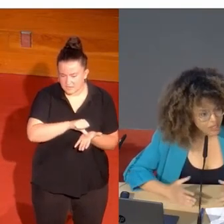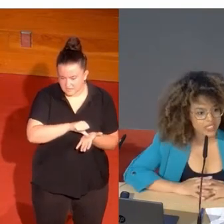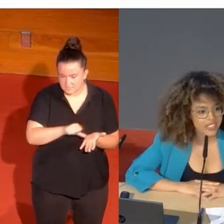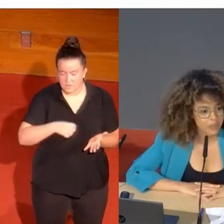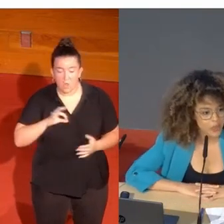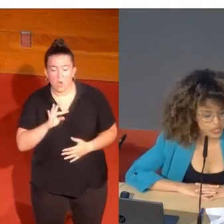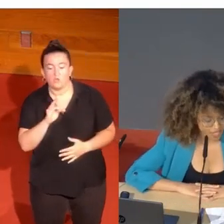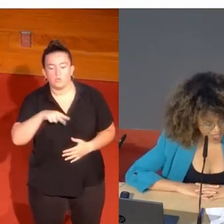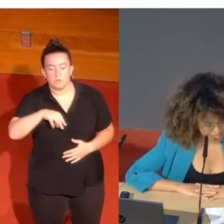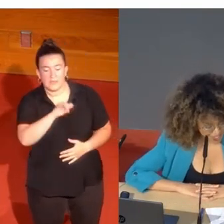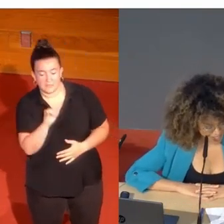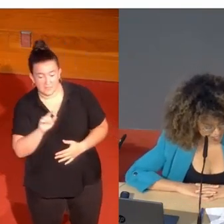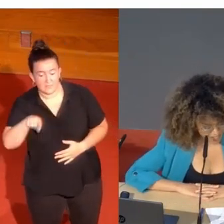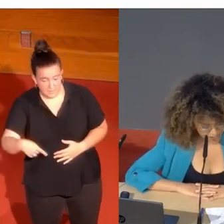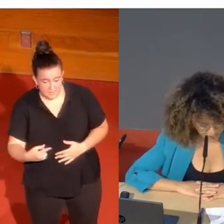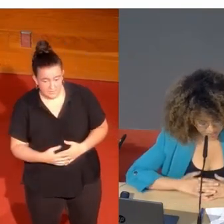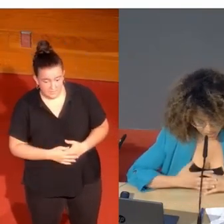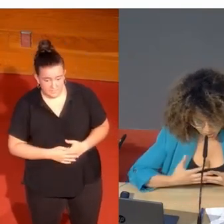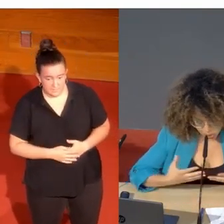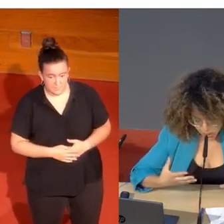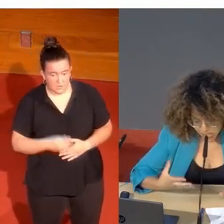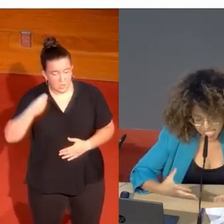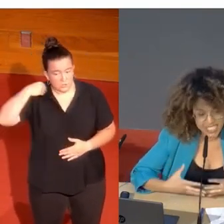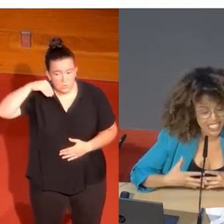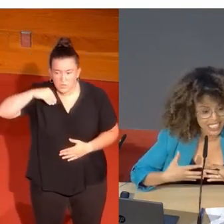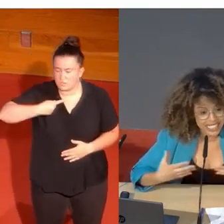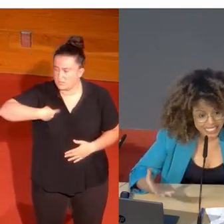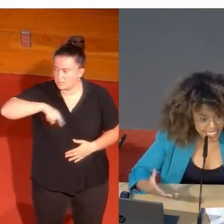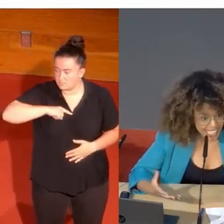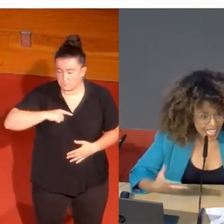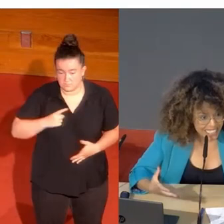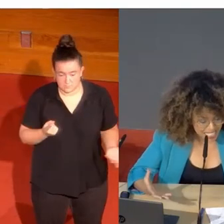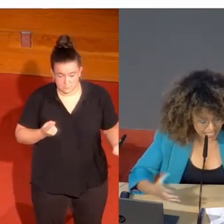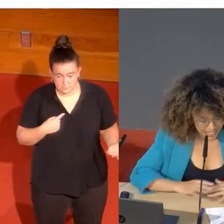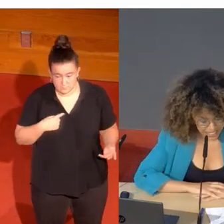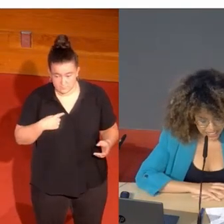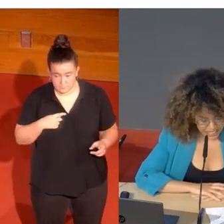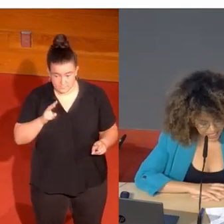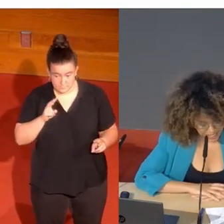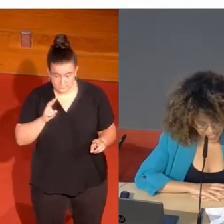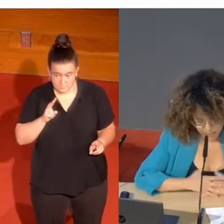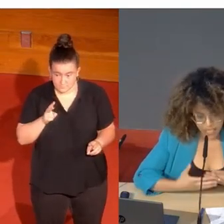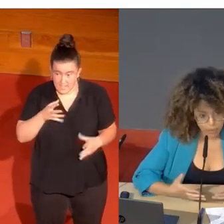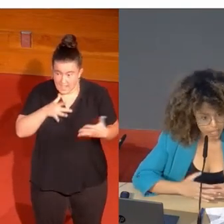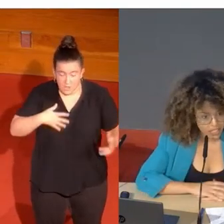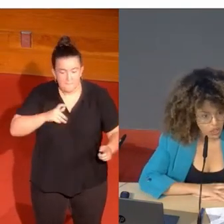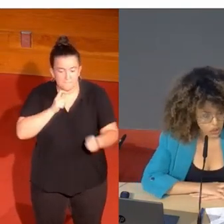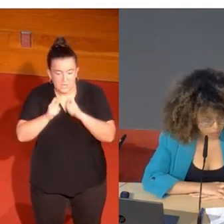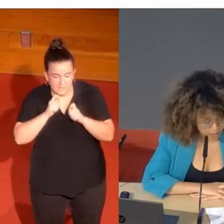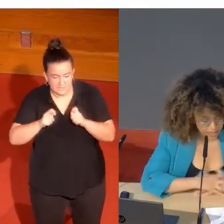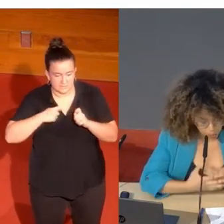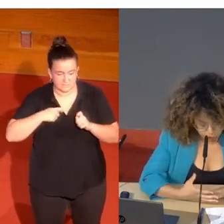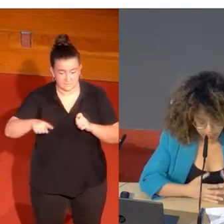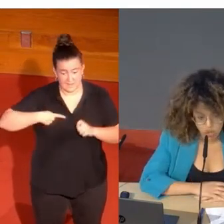tunez donde tenemos a a los periodistas que que critican ait sal que que llevan el poder